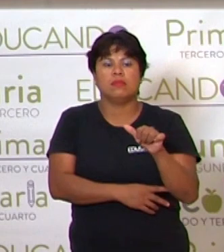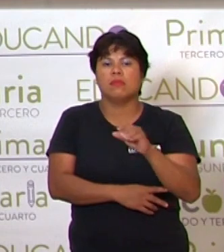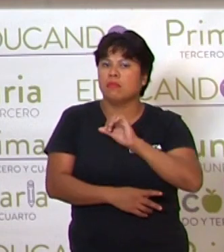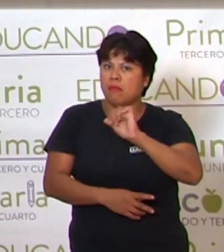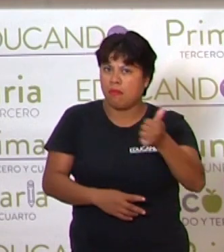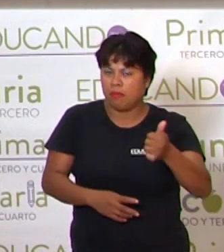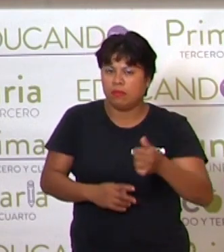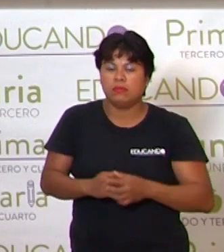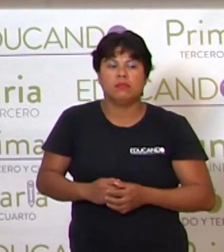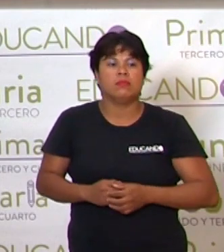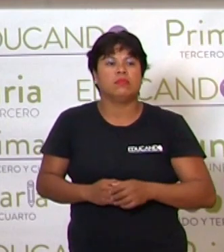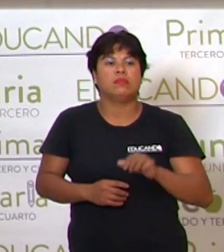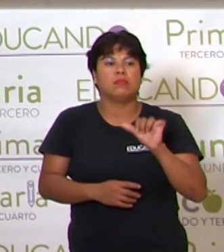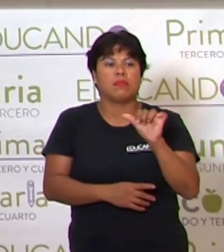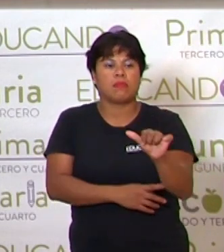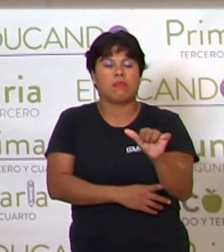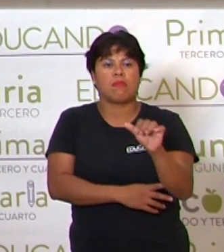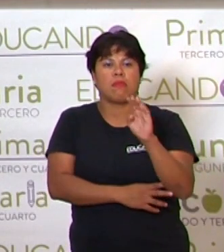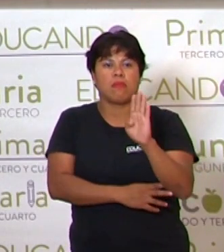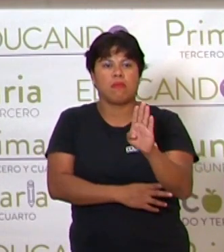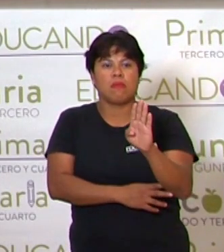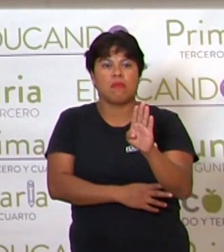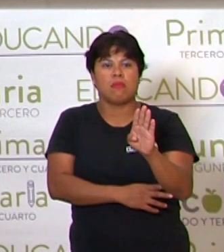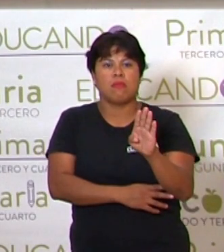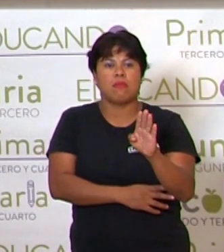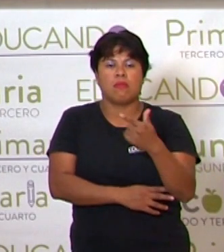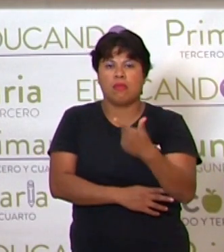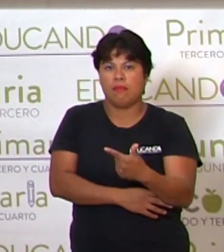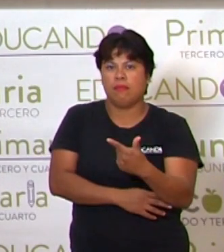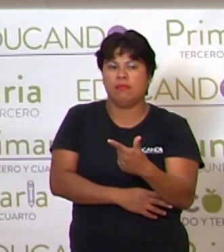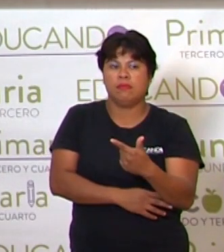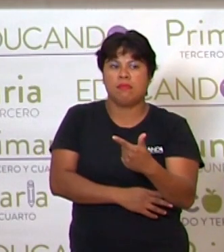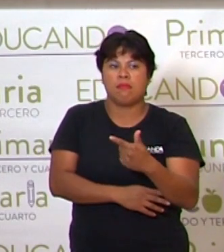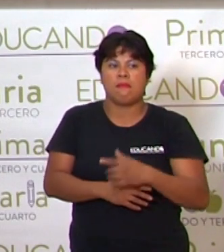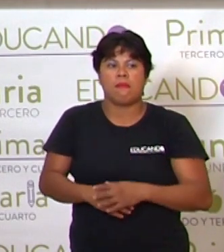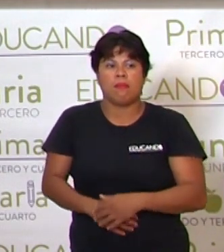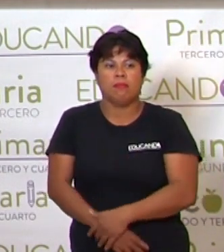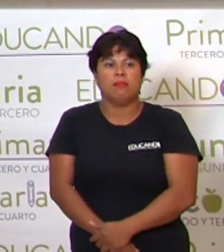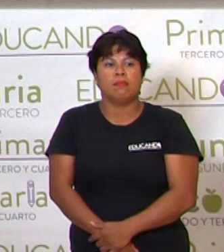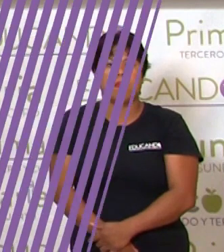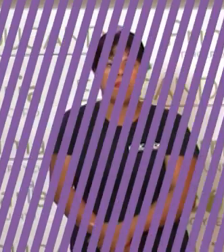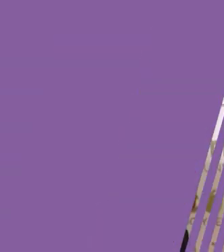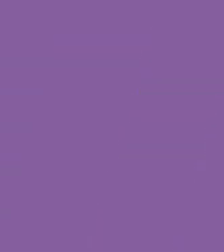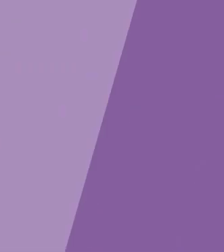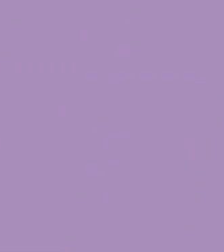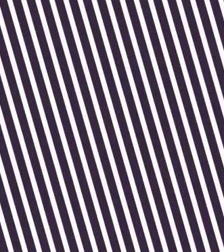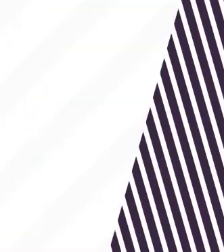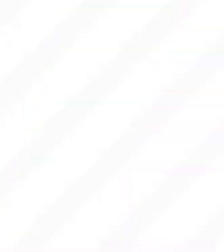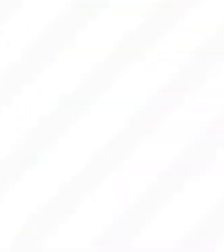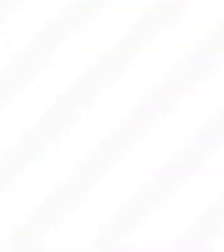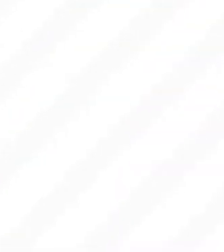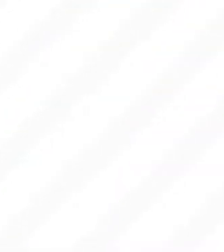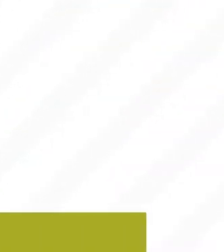acá, A, B, G. ¿Sí?